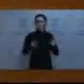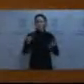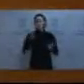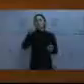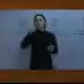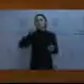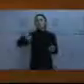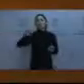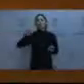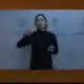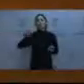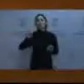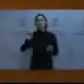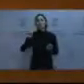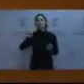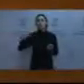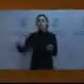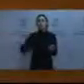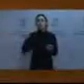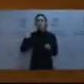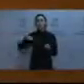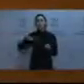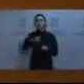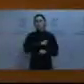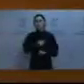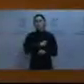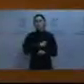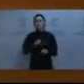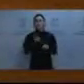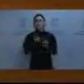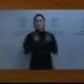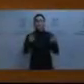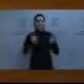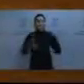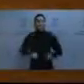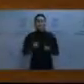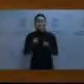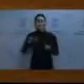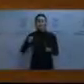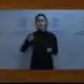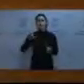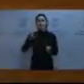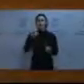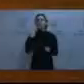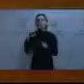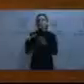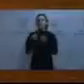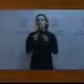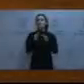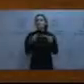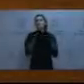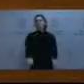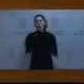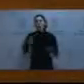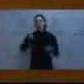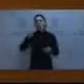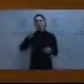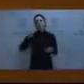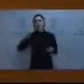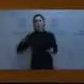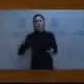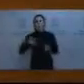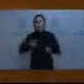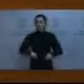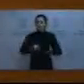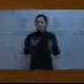Gómez de la U, de Comisiones Obreras, presidente del Comité de Empresa de Alcoa Avilés, que mencionaba que el objetivo consistía en que Alcoa Avilés consiguiese